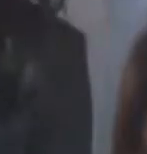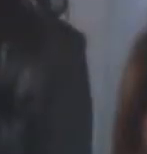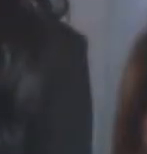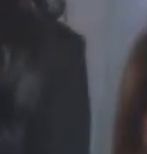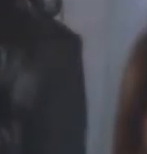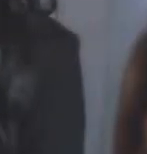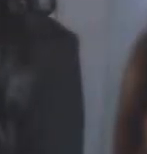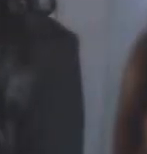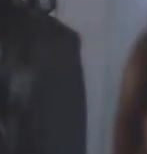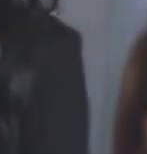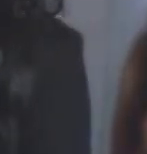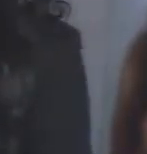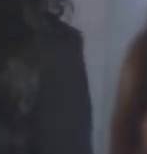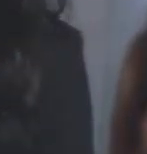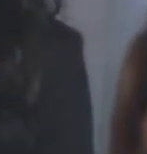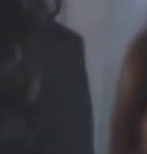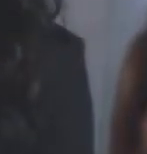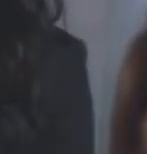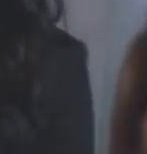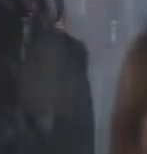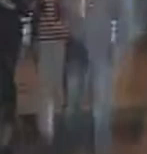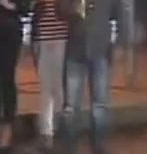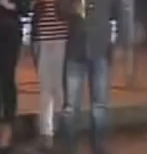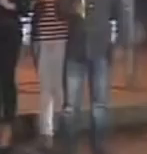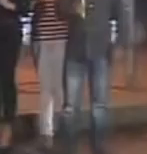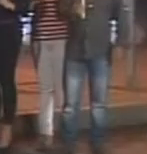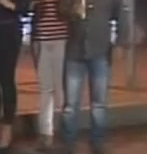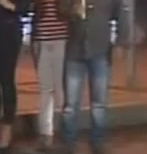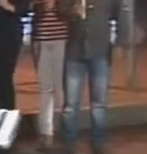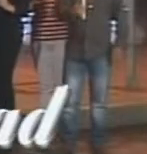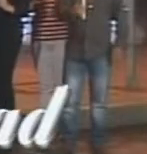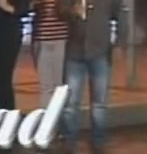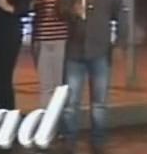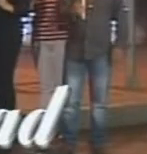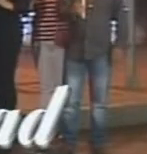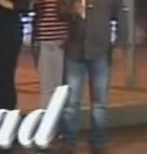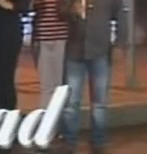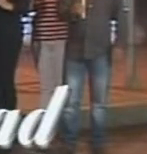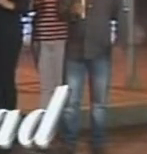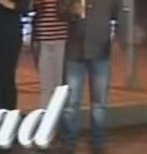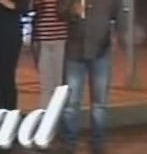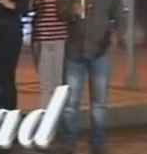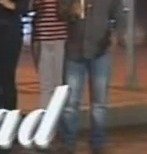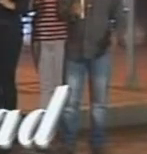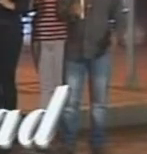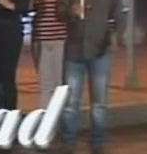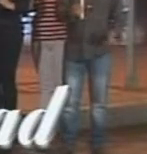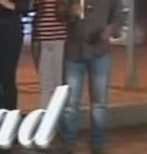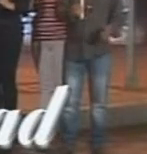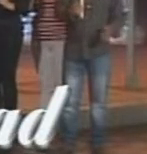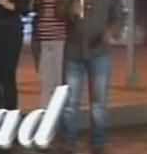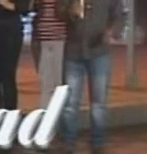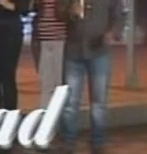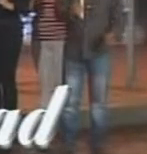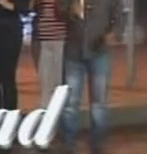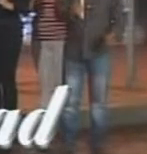Por eso, en Más Pacífico les deseamos una feliz Navidad y un próspero año nuevo.